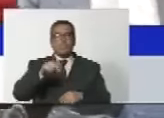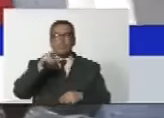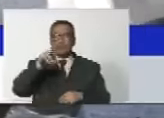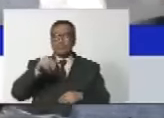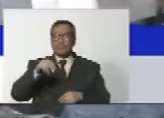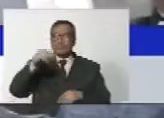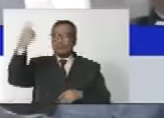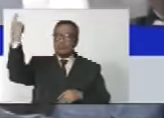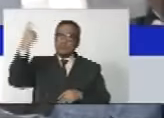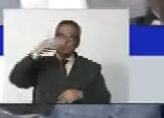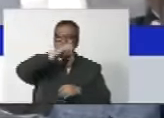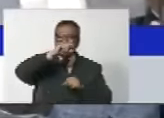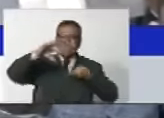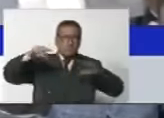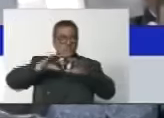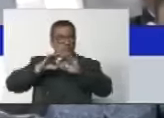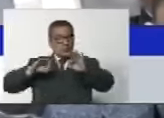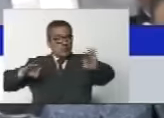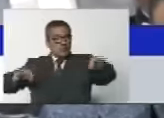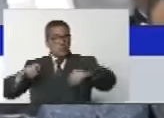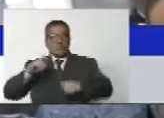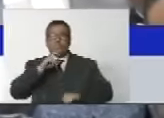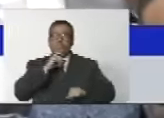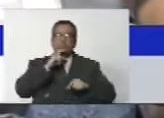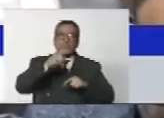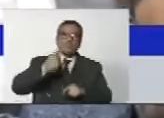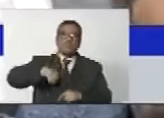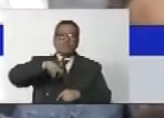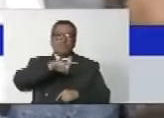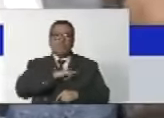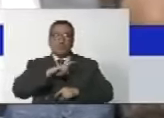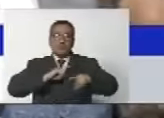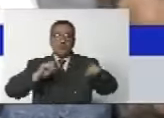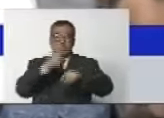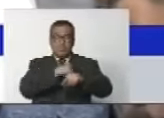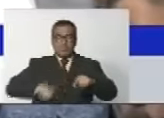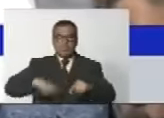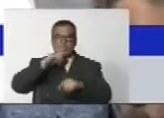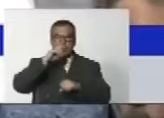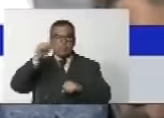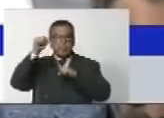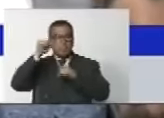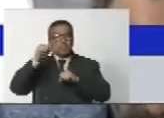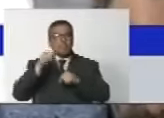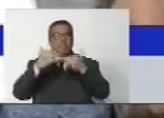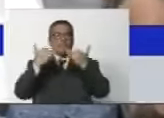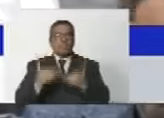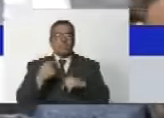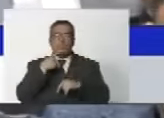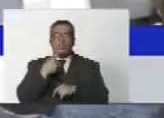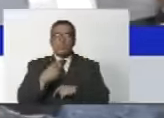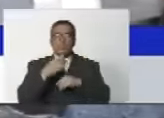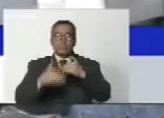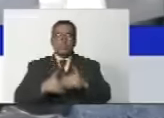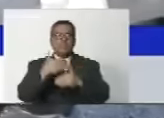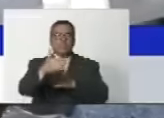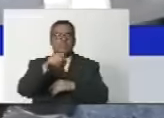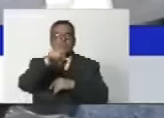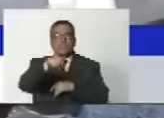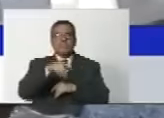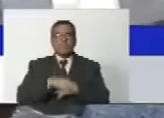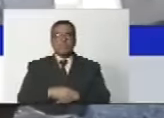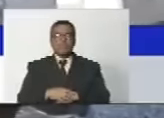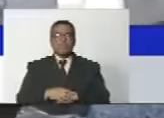cae del cielo, es un proceso largo, complejo, que nuestro comandante presidente Nicolás Maduro ahora ha pedido que pase a